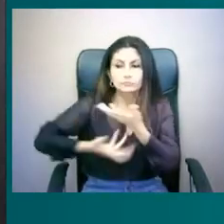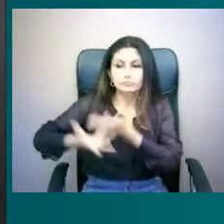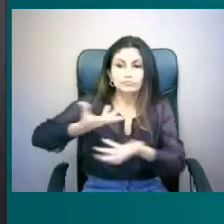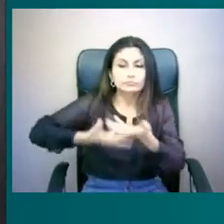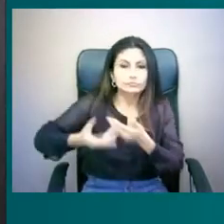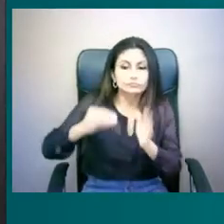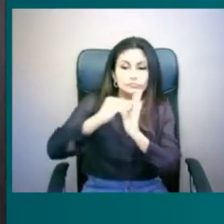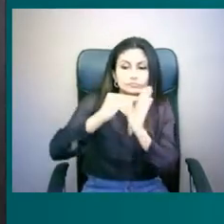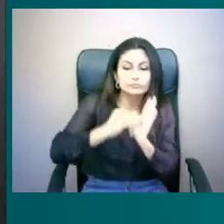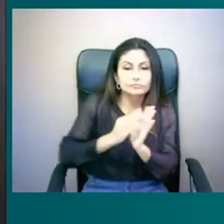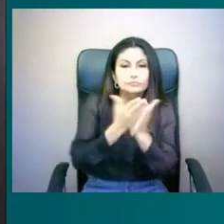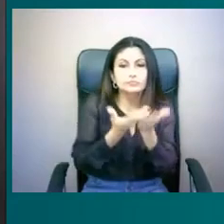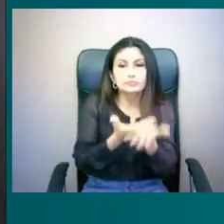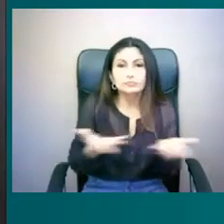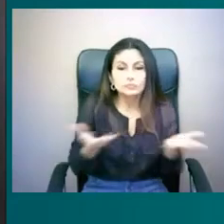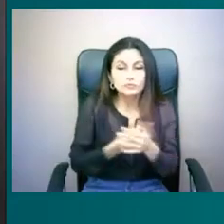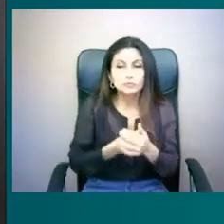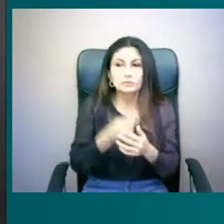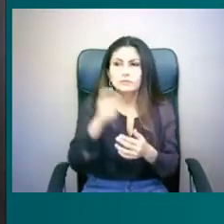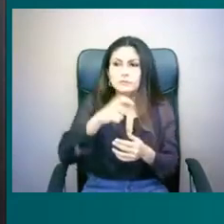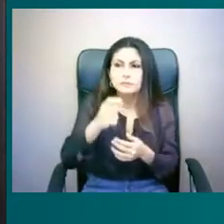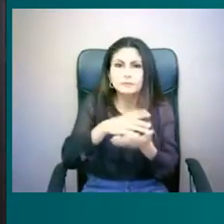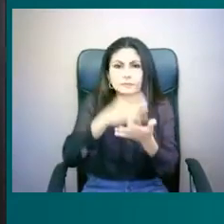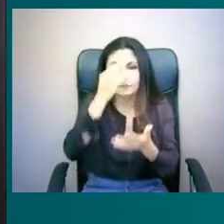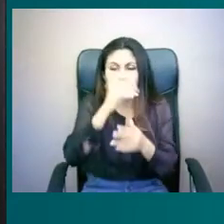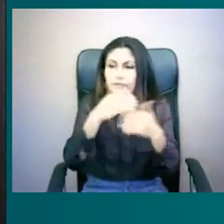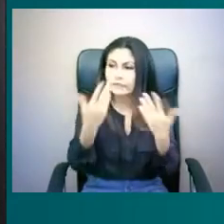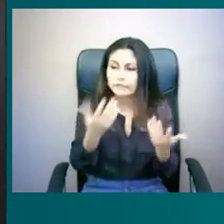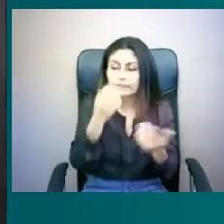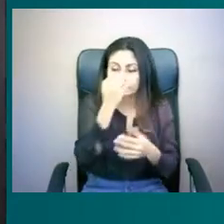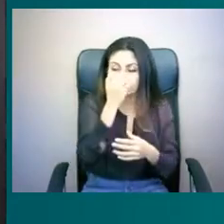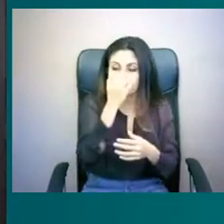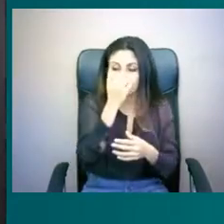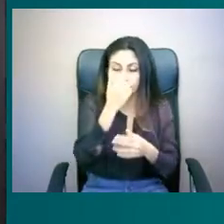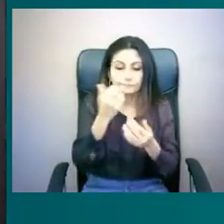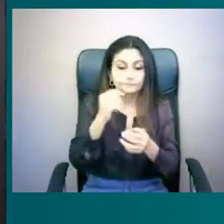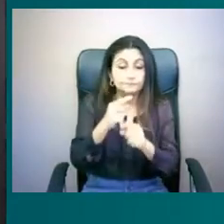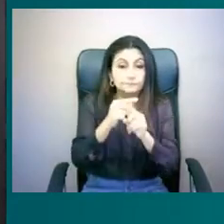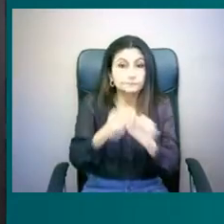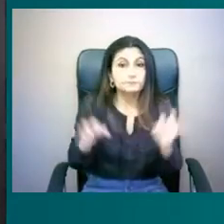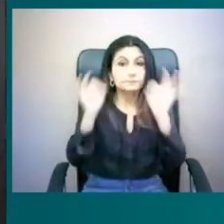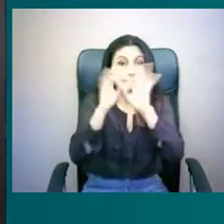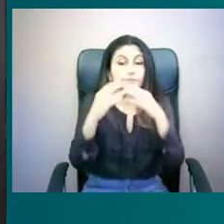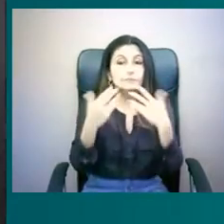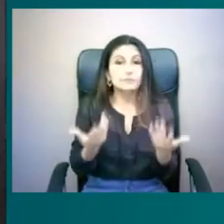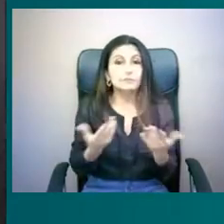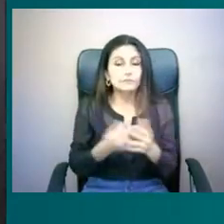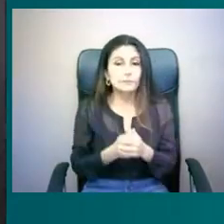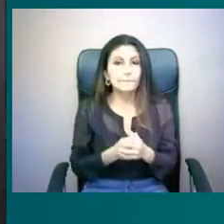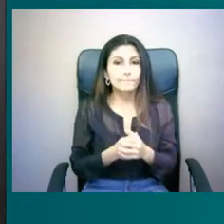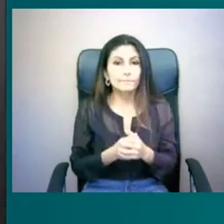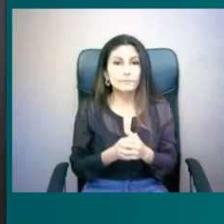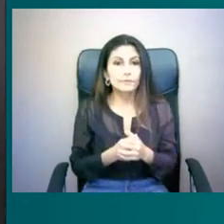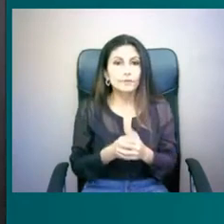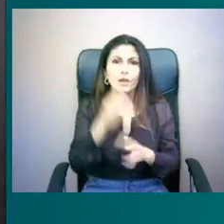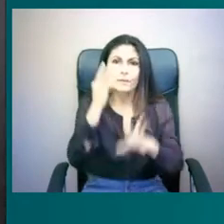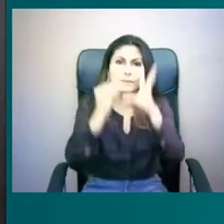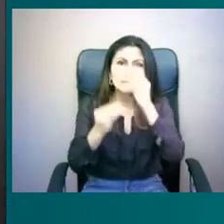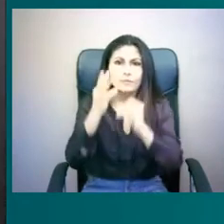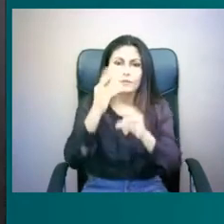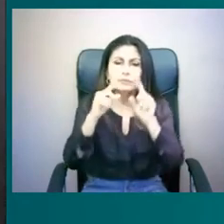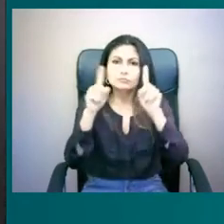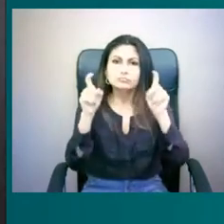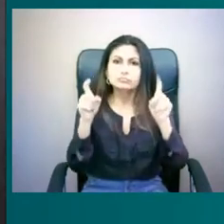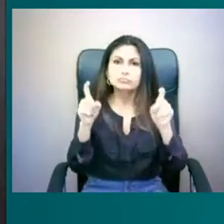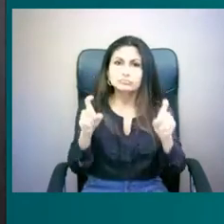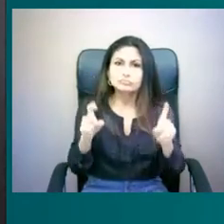contexto de lo que son, a qué obedecen. Y aquí viene una parte bien importante y es la cantidad de lecciones aprendidas que